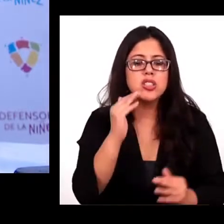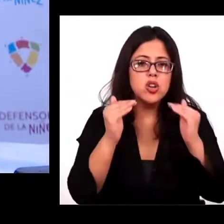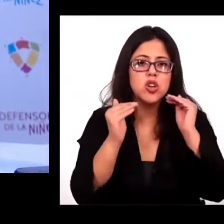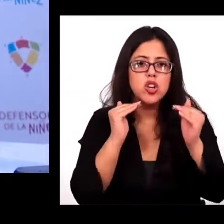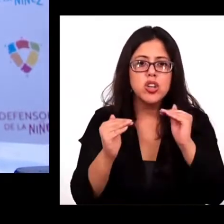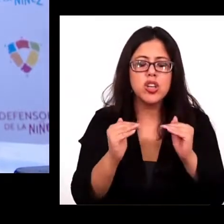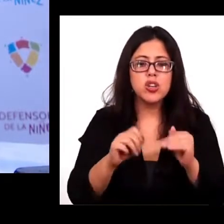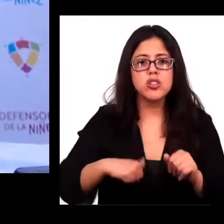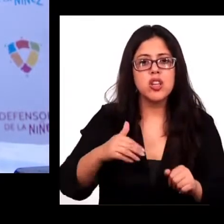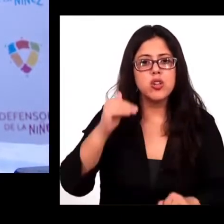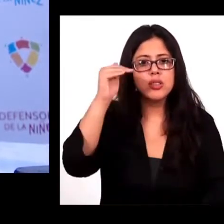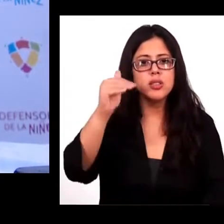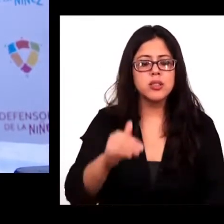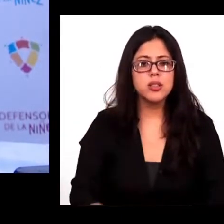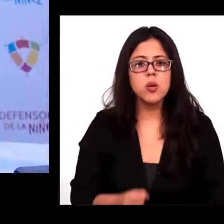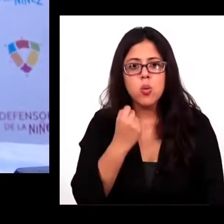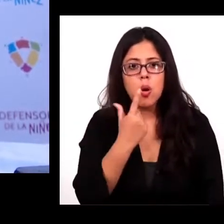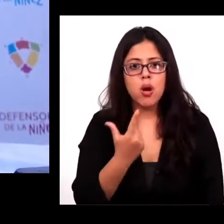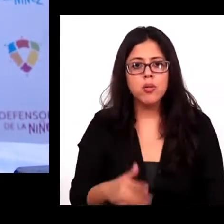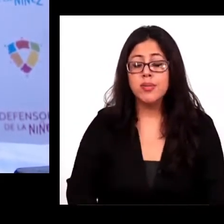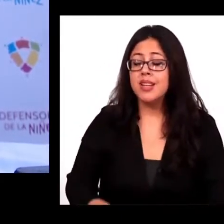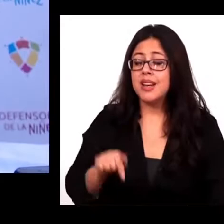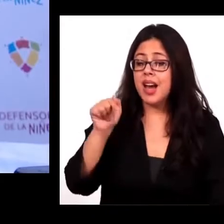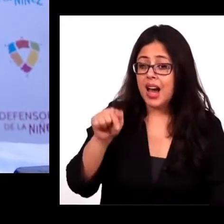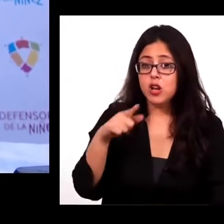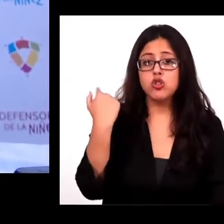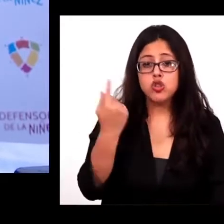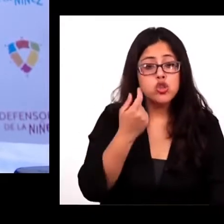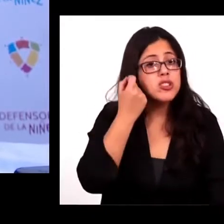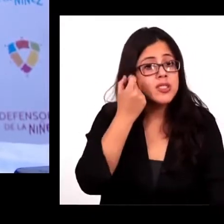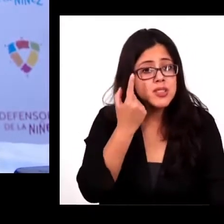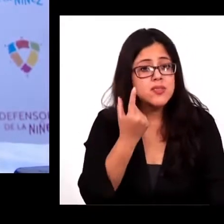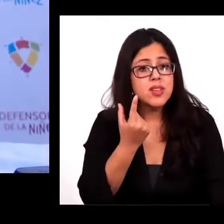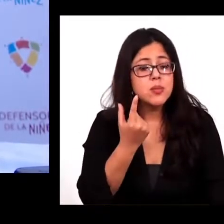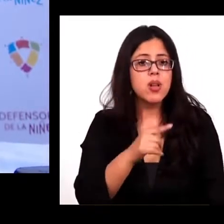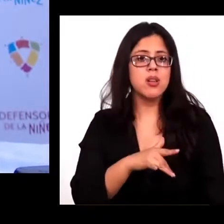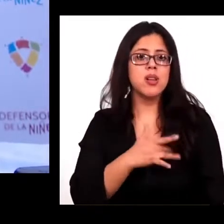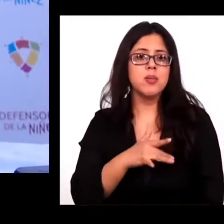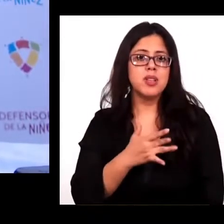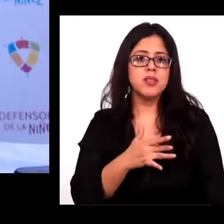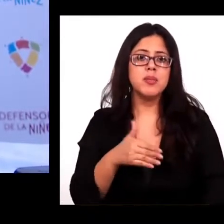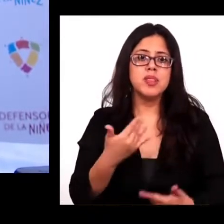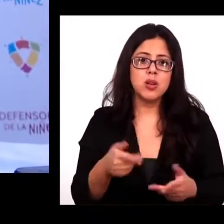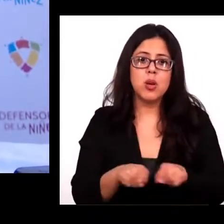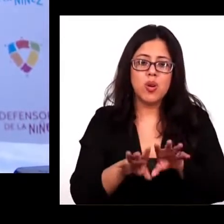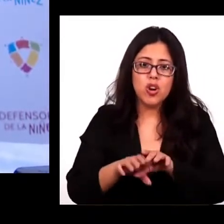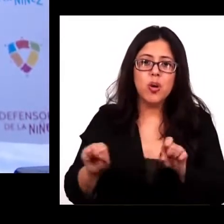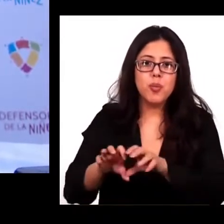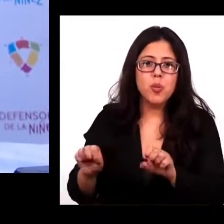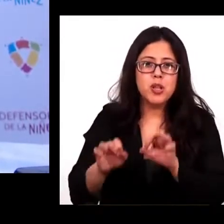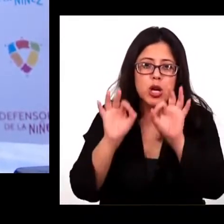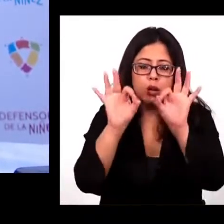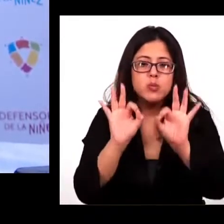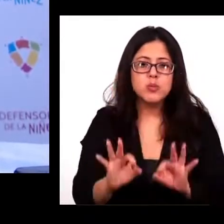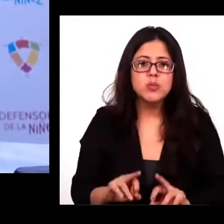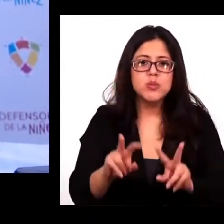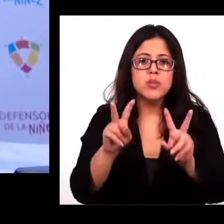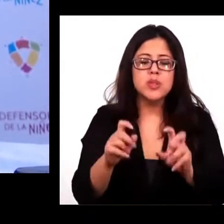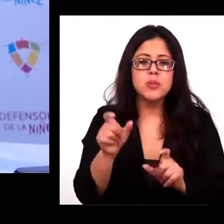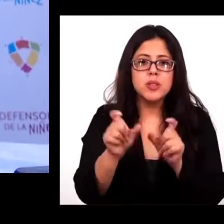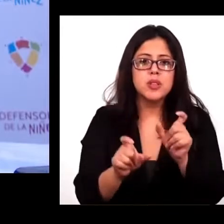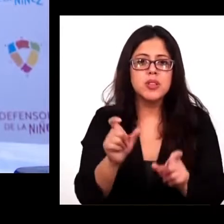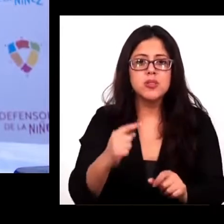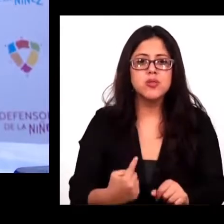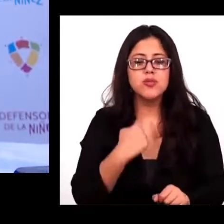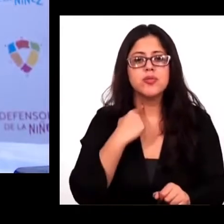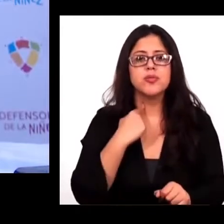y adolescentes? Bueno, en el conocimiento que nosotros tenemos, desafortunadamente, a pesar de los compromisos específicos relacionados con las víctimas de trauma